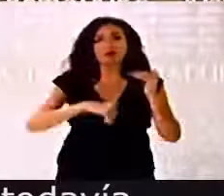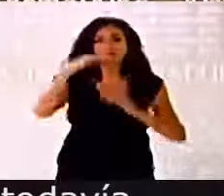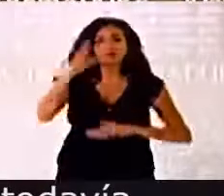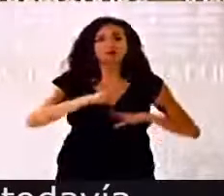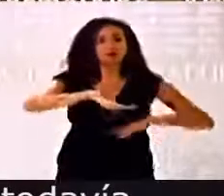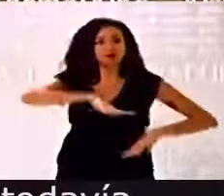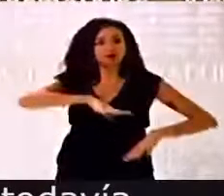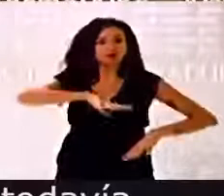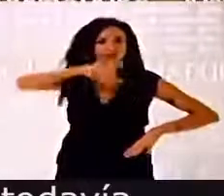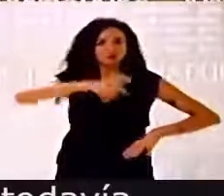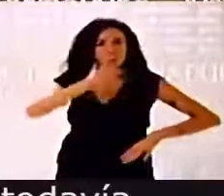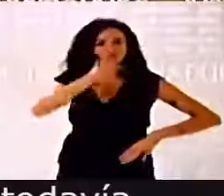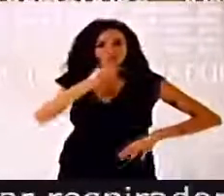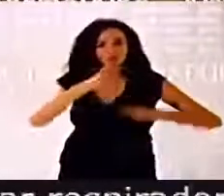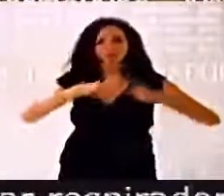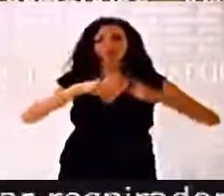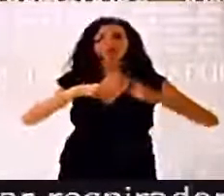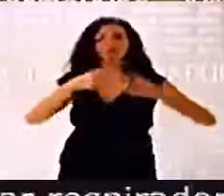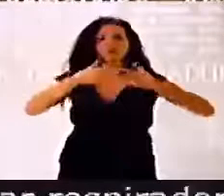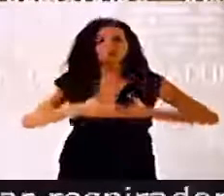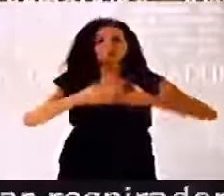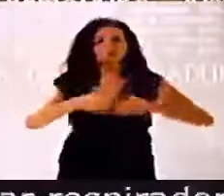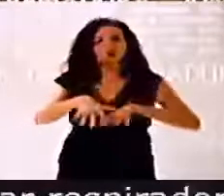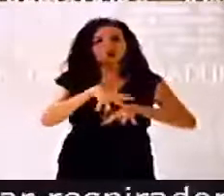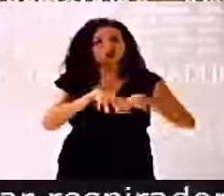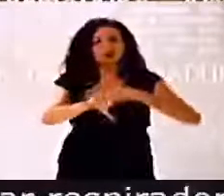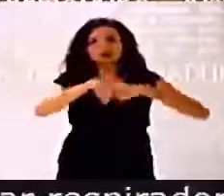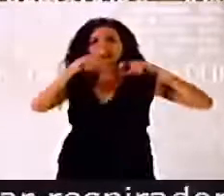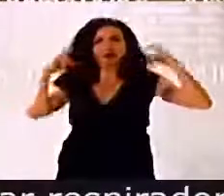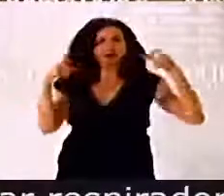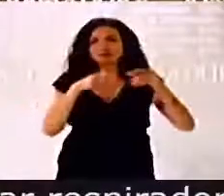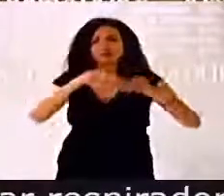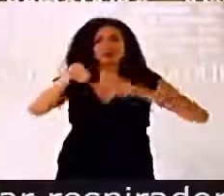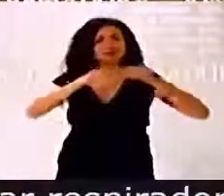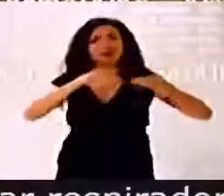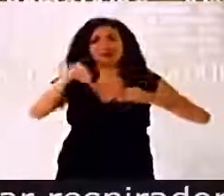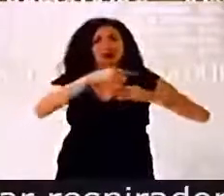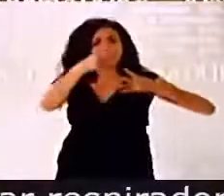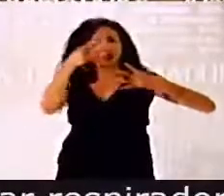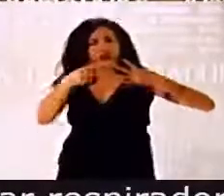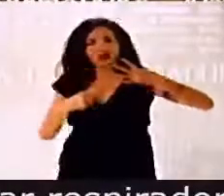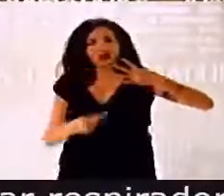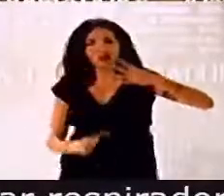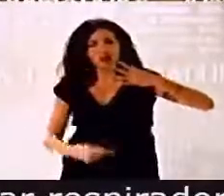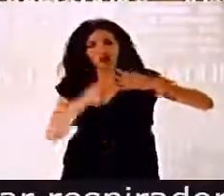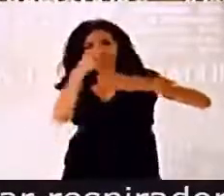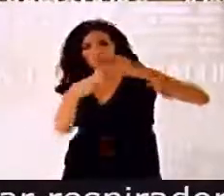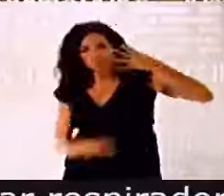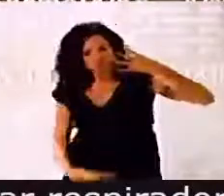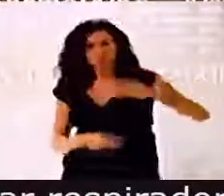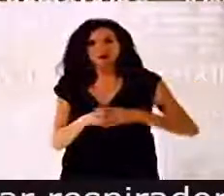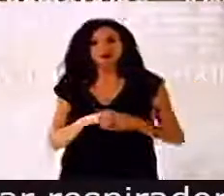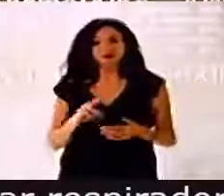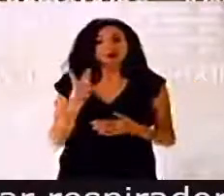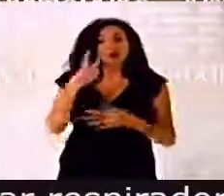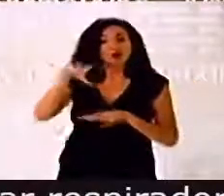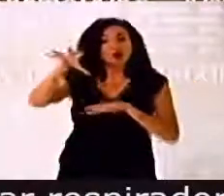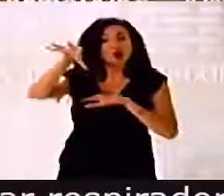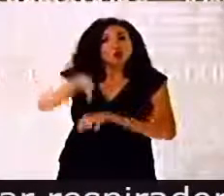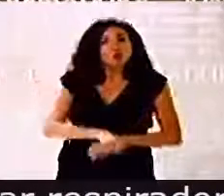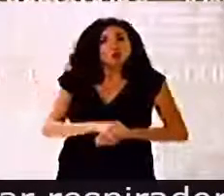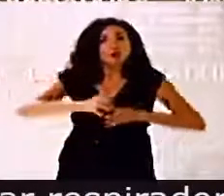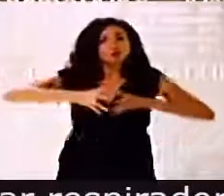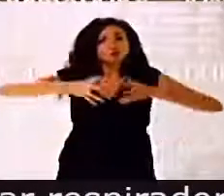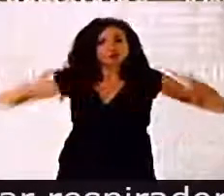equipos rayos X portátiles, digitales, guantes, mascarillas, en definitiva, toda una serie de materiales. Es la gran segunda compra que hace la